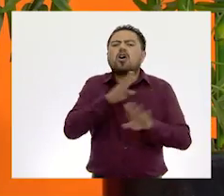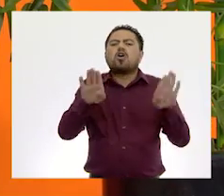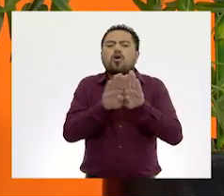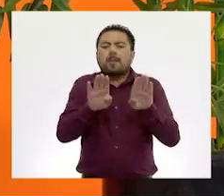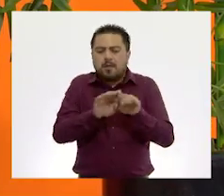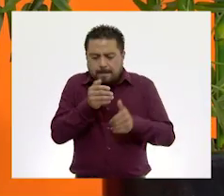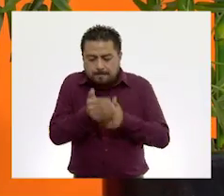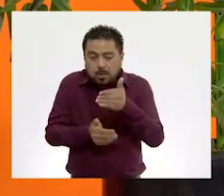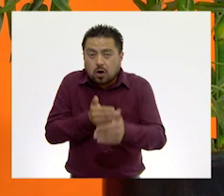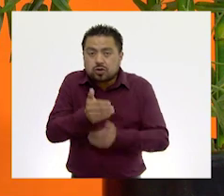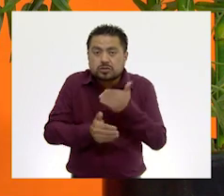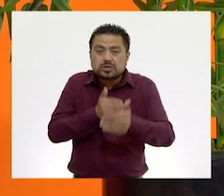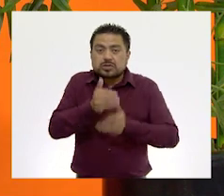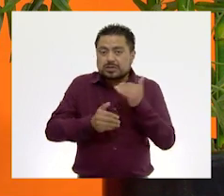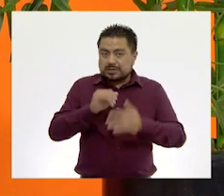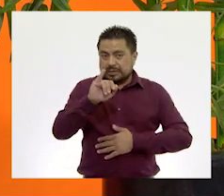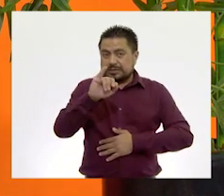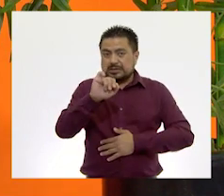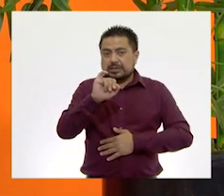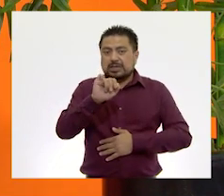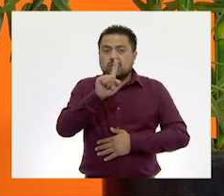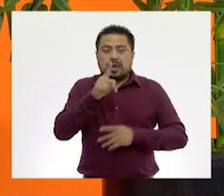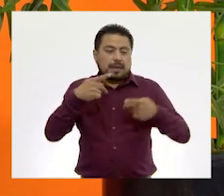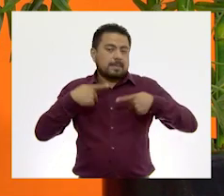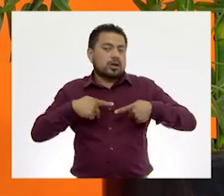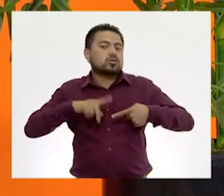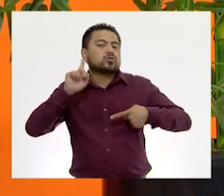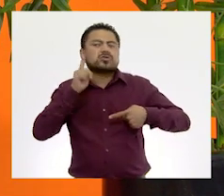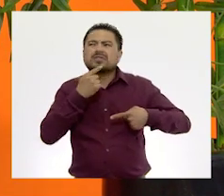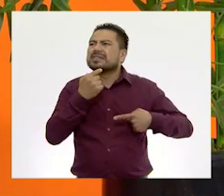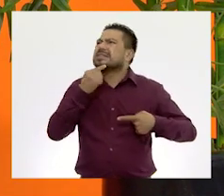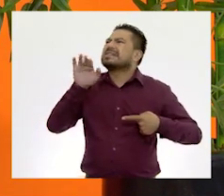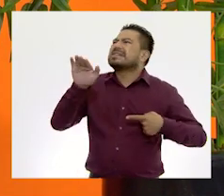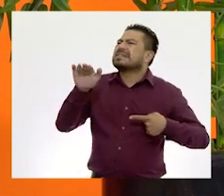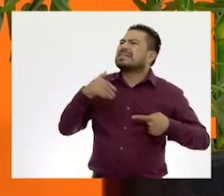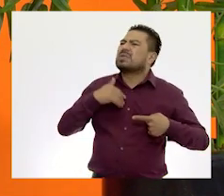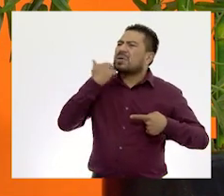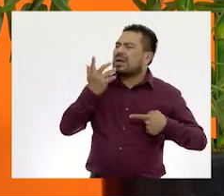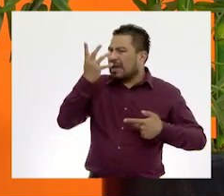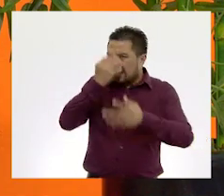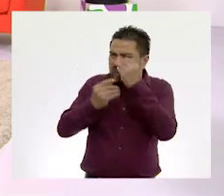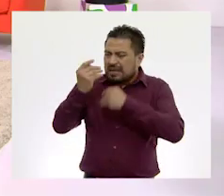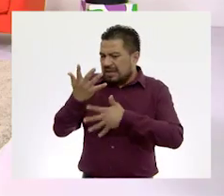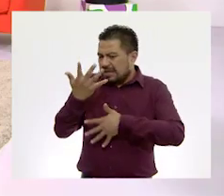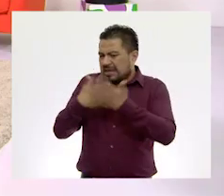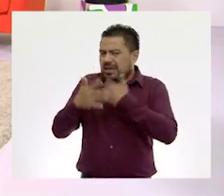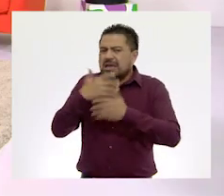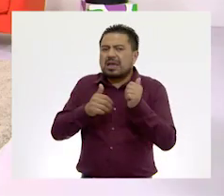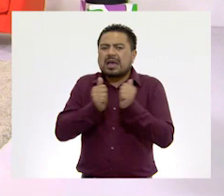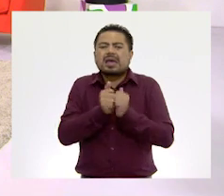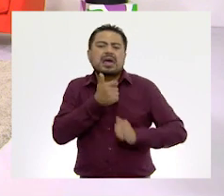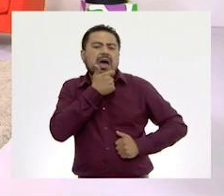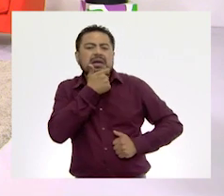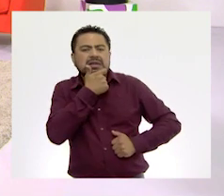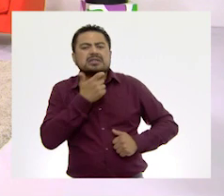el proceso si una persona sorda dice yo quiero aprender la lengua de señas en inglés?